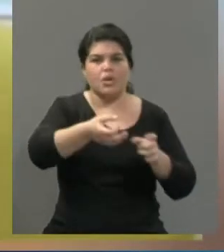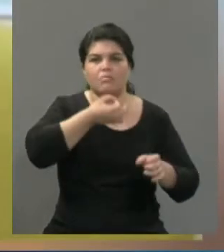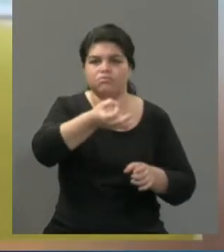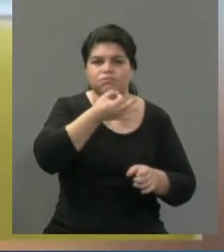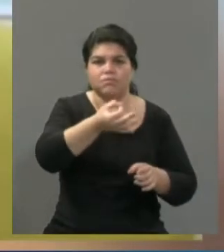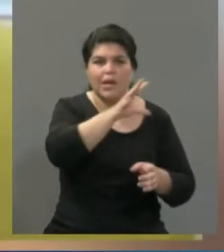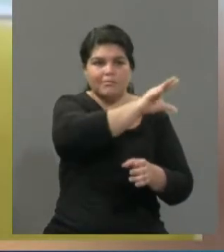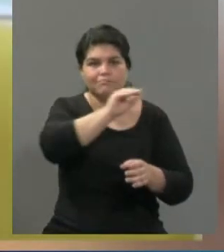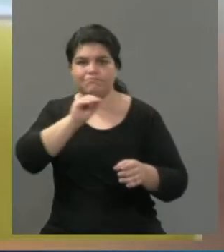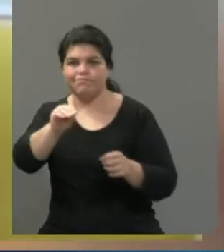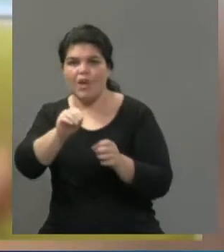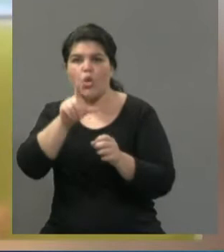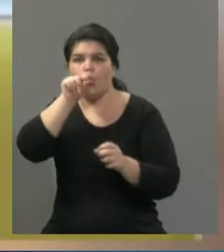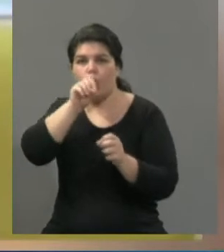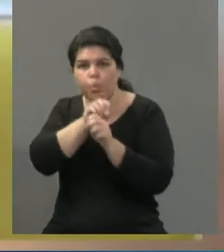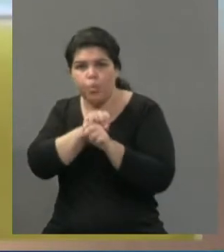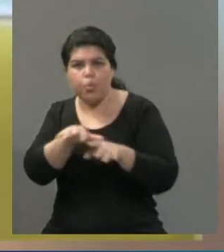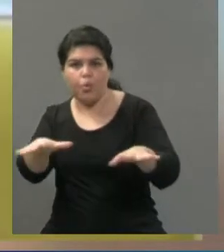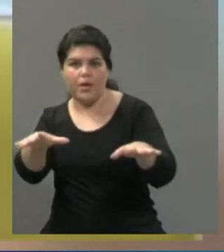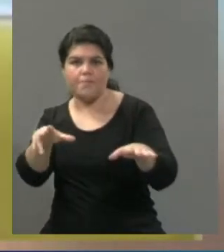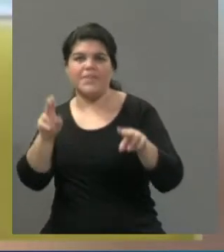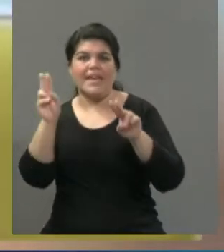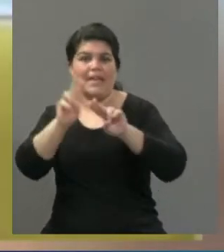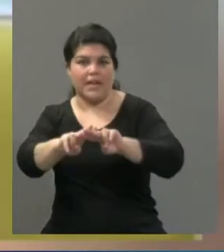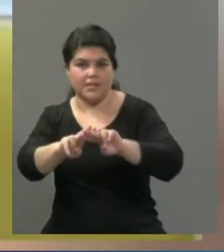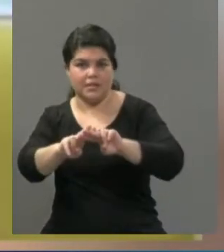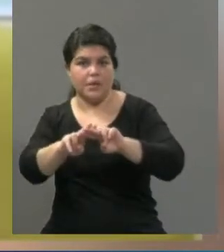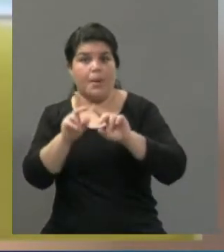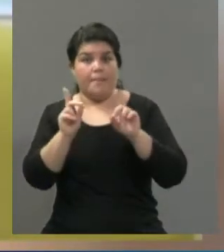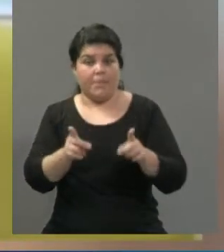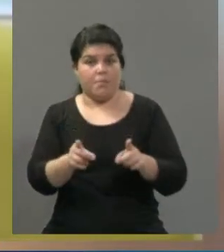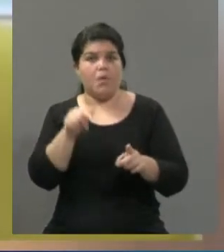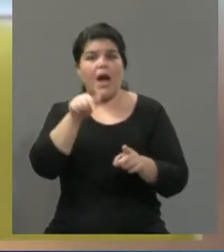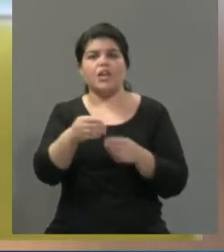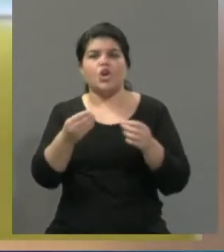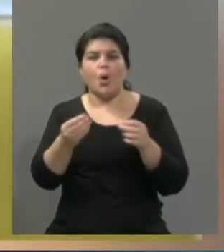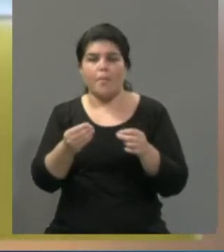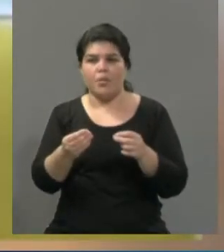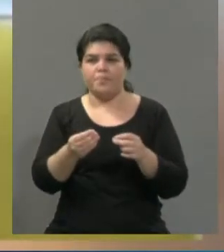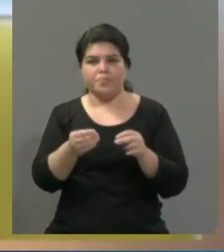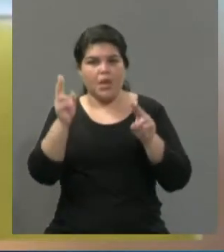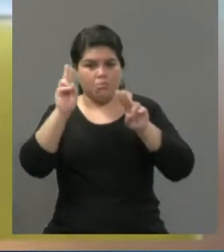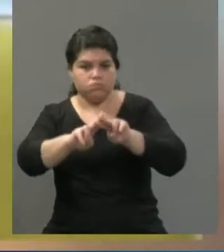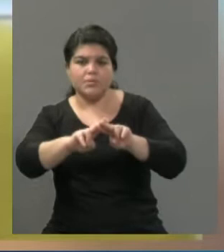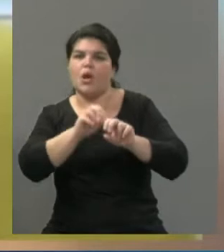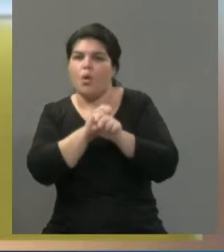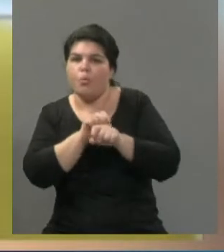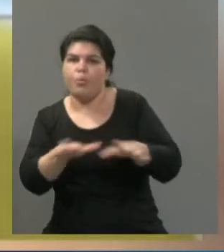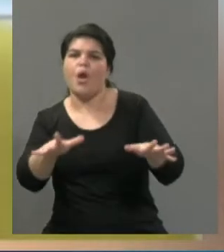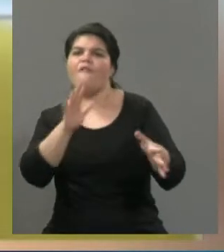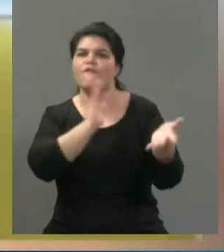odio, que es el hashtag, ¿no? A través de una etiqueta se puede reproducir violencia sin escala,